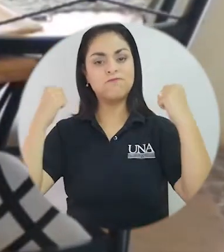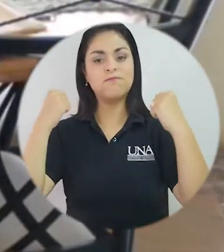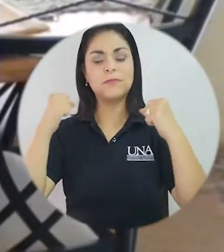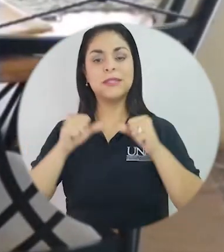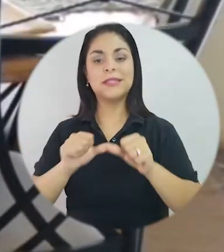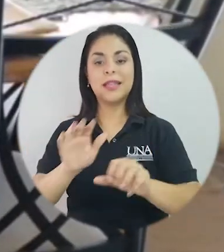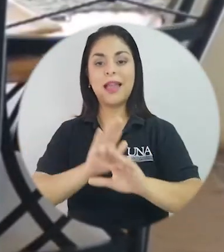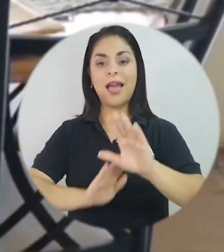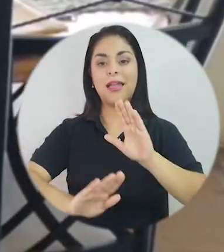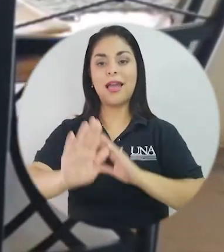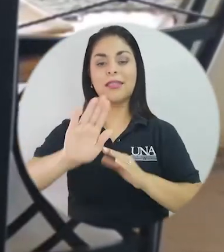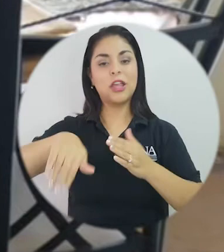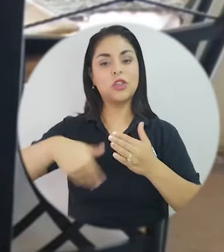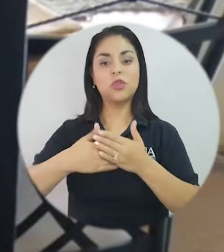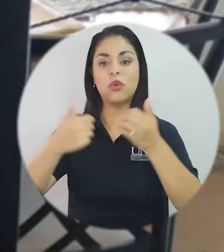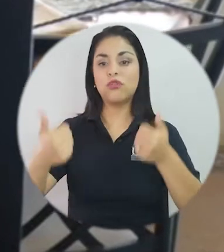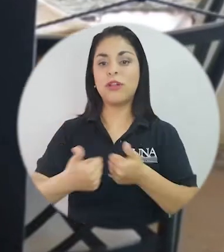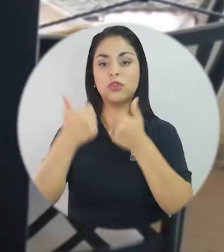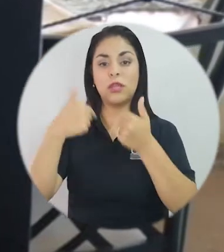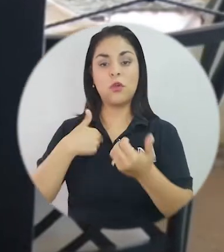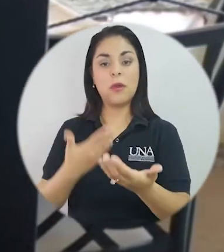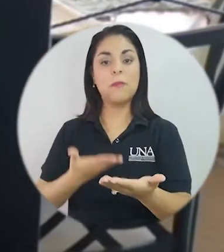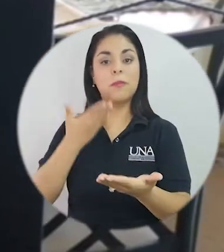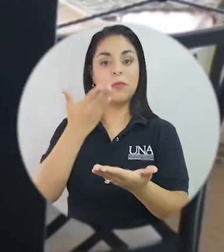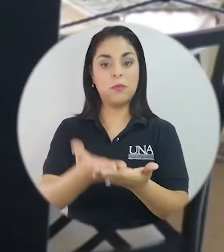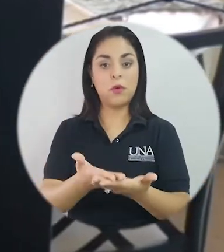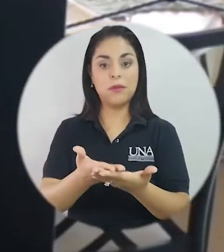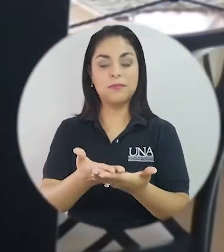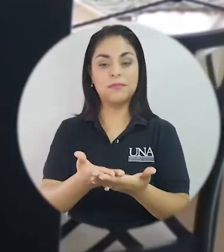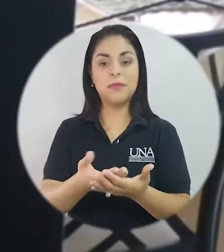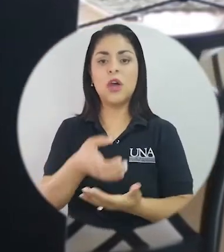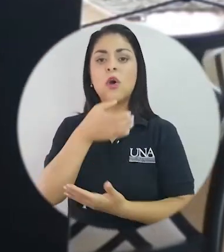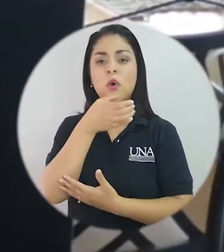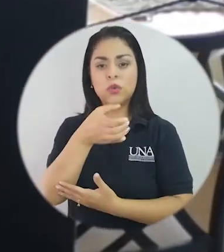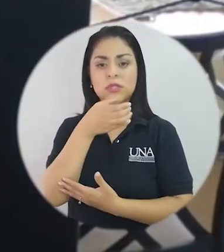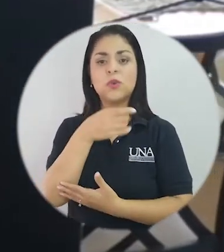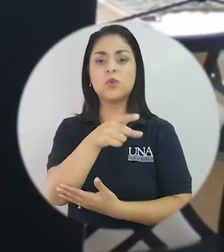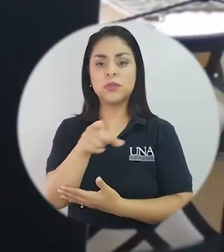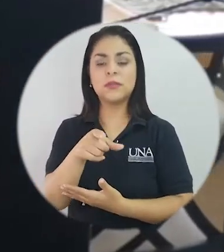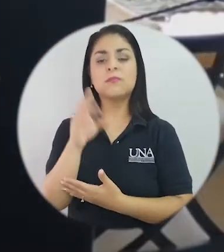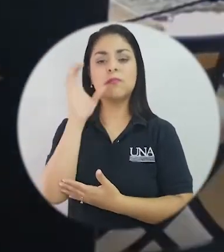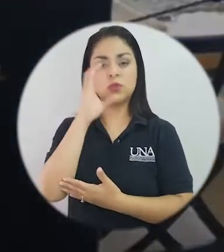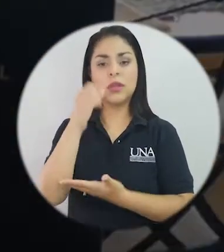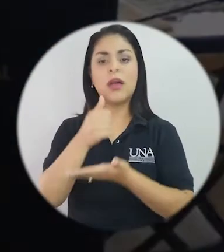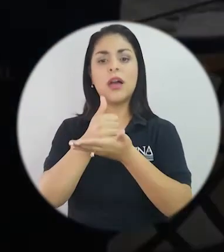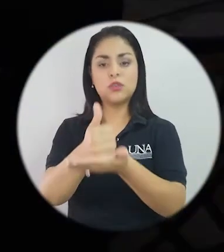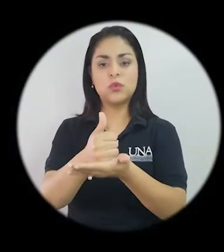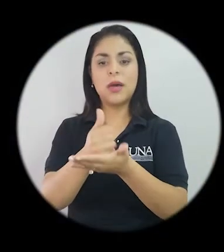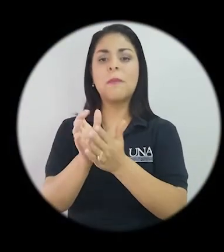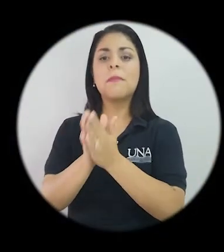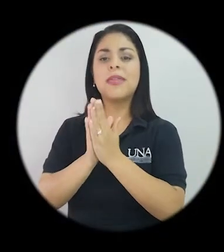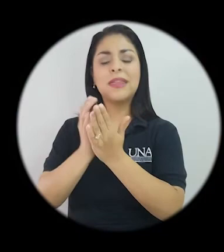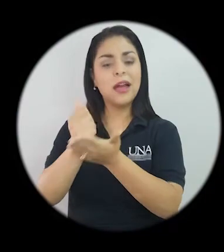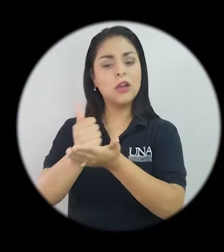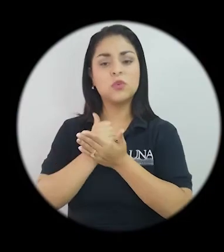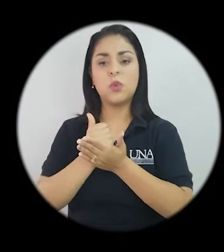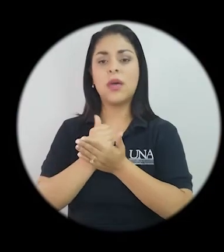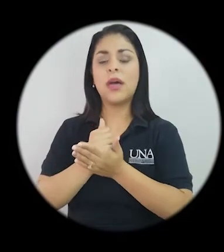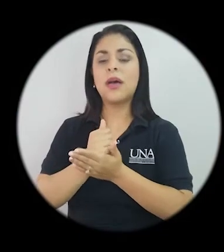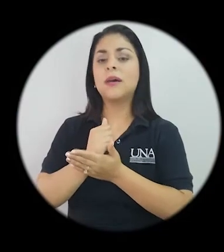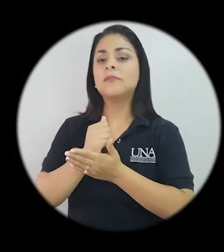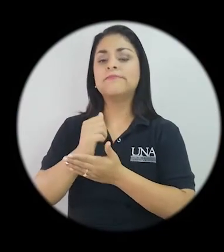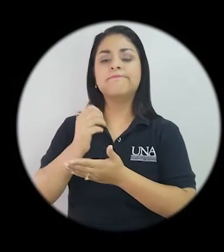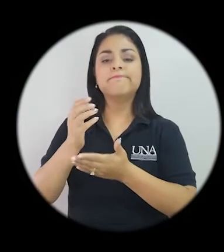la valentía de seguir adelante en todos los retos que me proponga. Les recomiendo que busquen ayuda, pedir